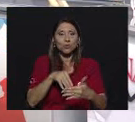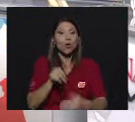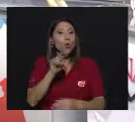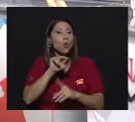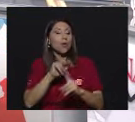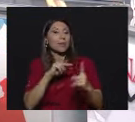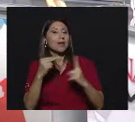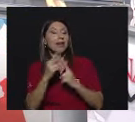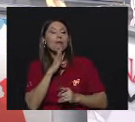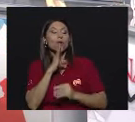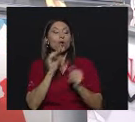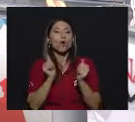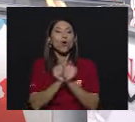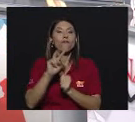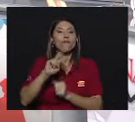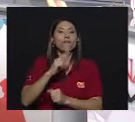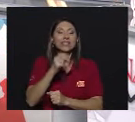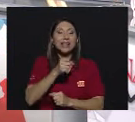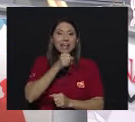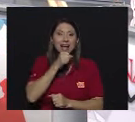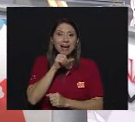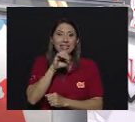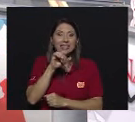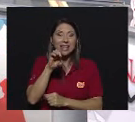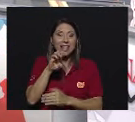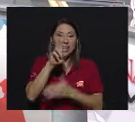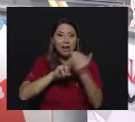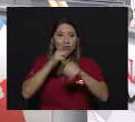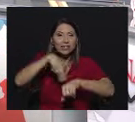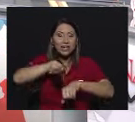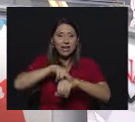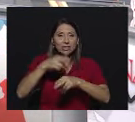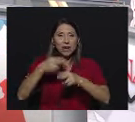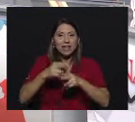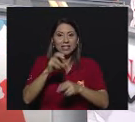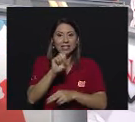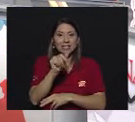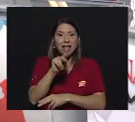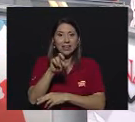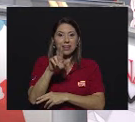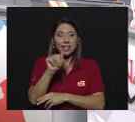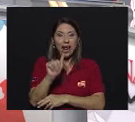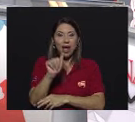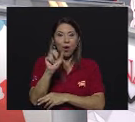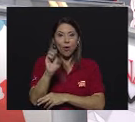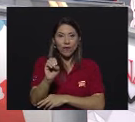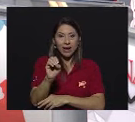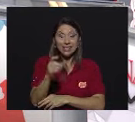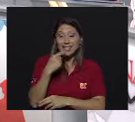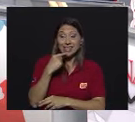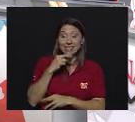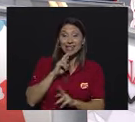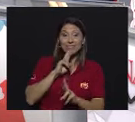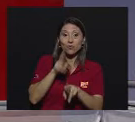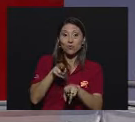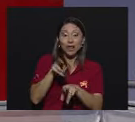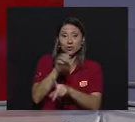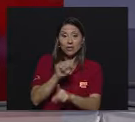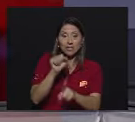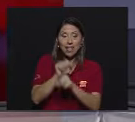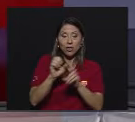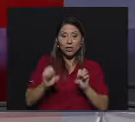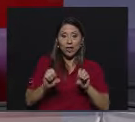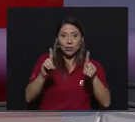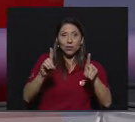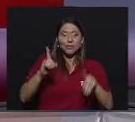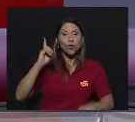Una Mirada conversó con la vicedecana del CIDE de la Universidad Nacional, Sandra Ovaris, para quien los resultados del estado de la educación obligan